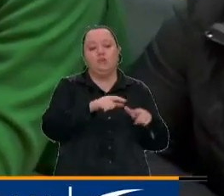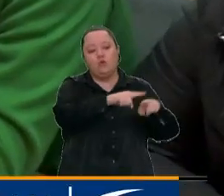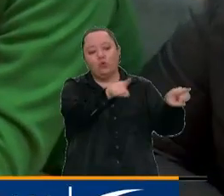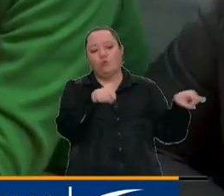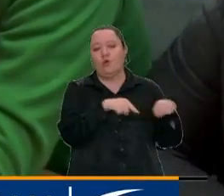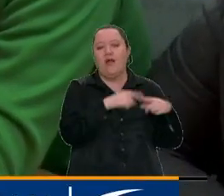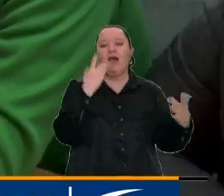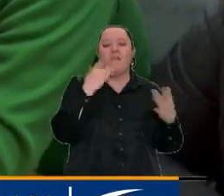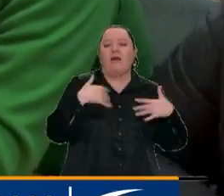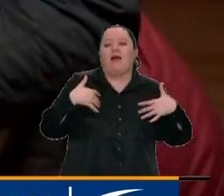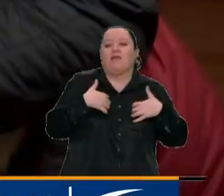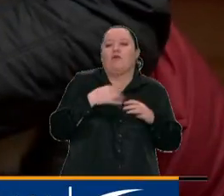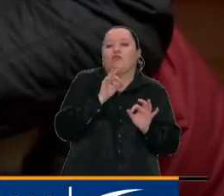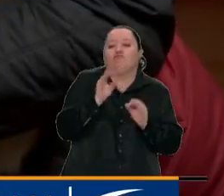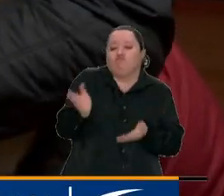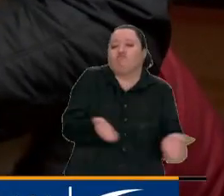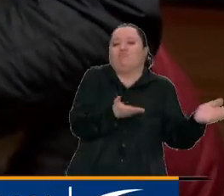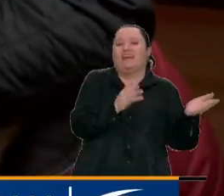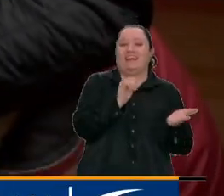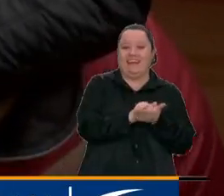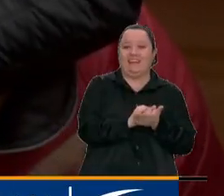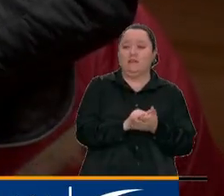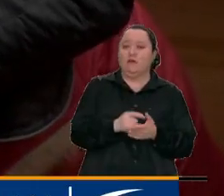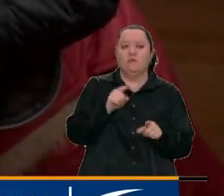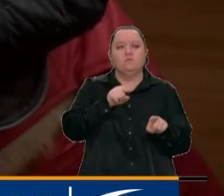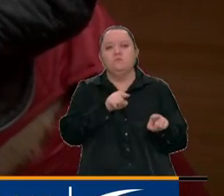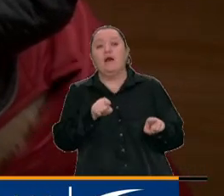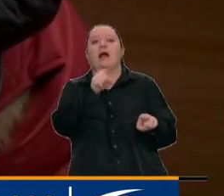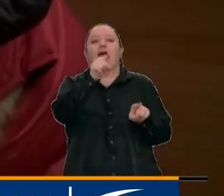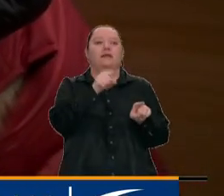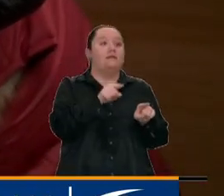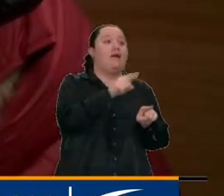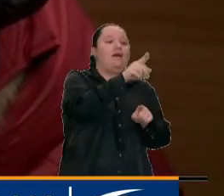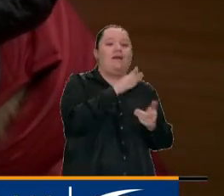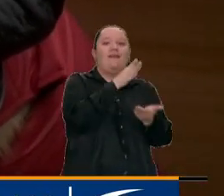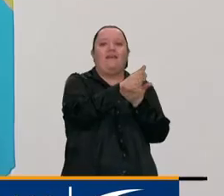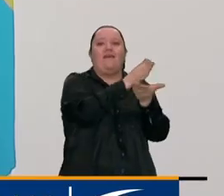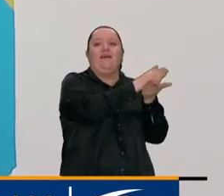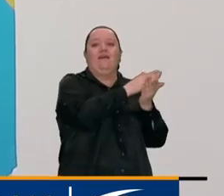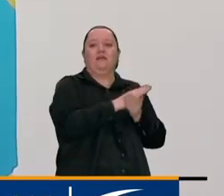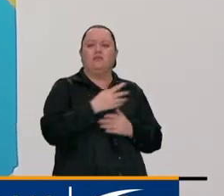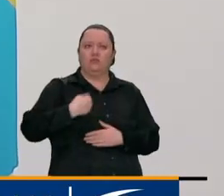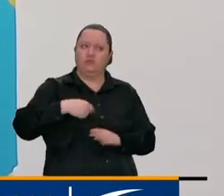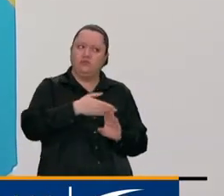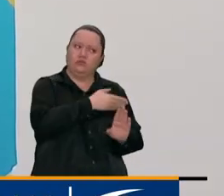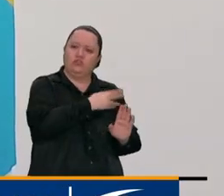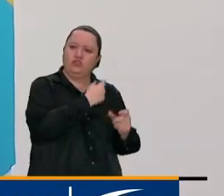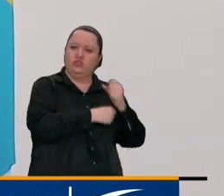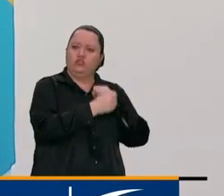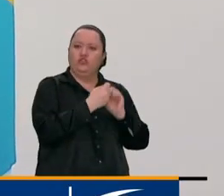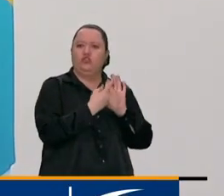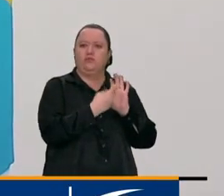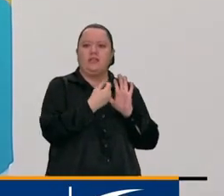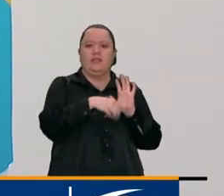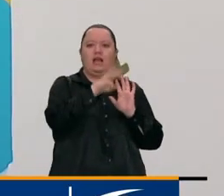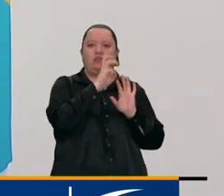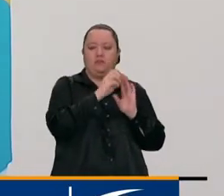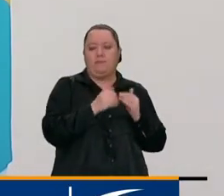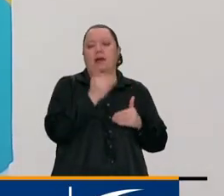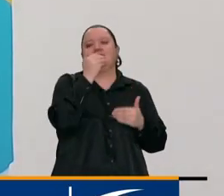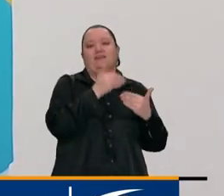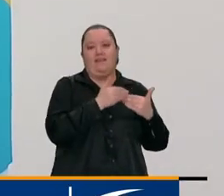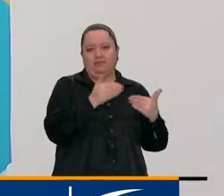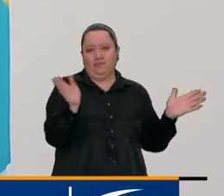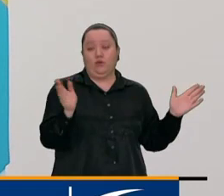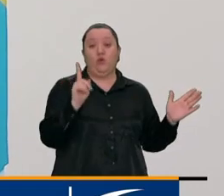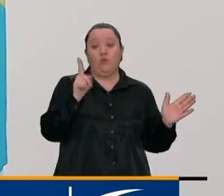sitios pet friendly son cada vez más buscados y visitados. Somos pet friendly desde el año 2018. Iniciamos ya que